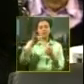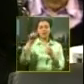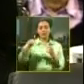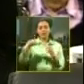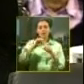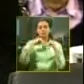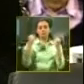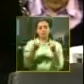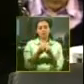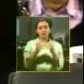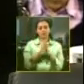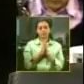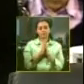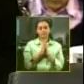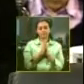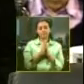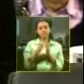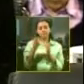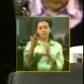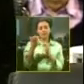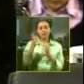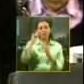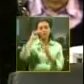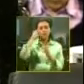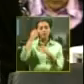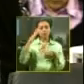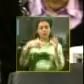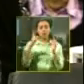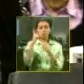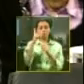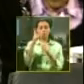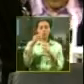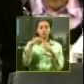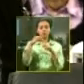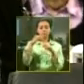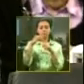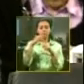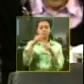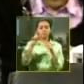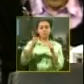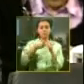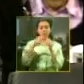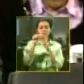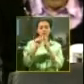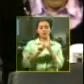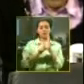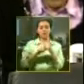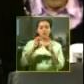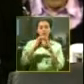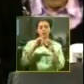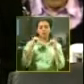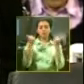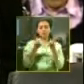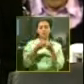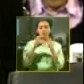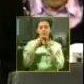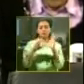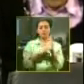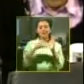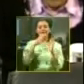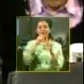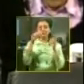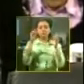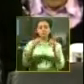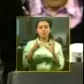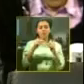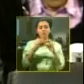en la sociedad. Y quiero recordar además que uno de los primeros artículos que aprobamos en esta Asamblea Constituyente fue justamente el que